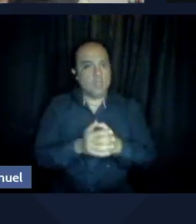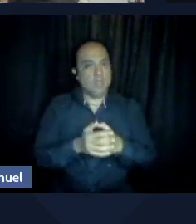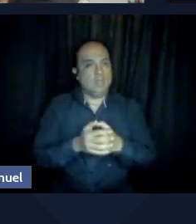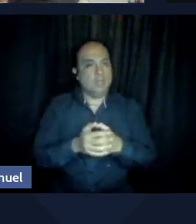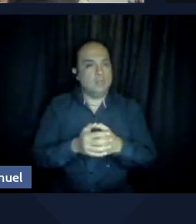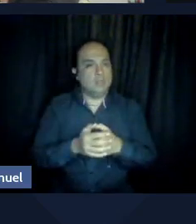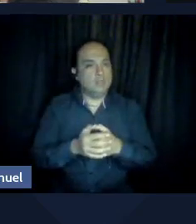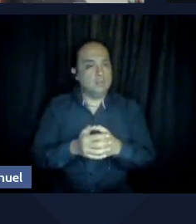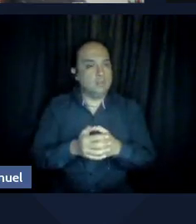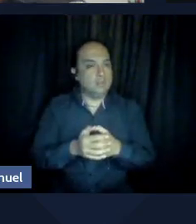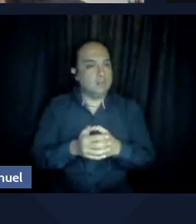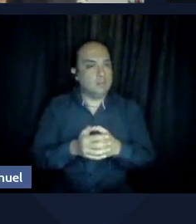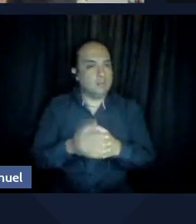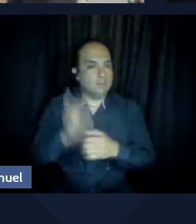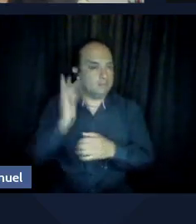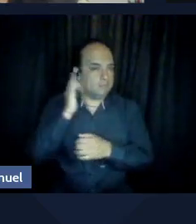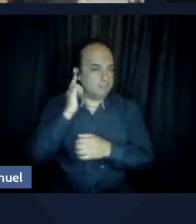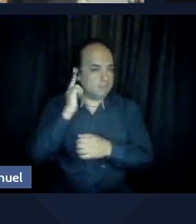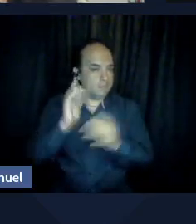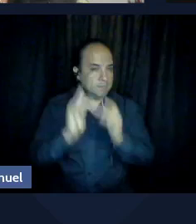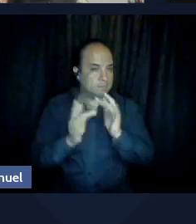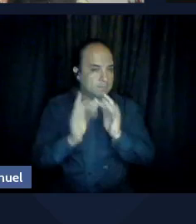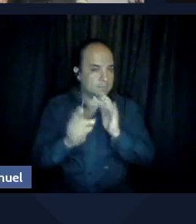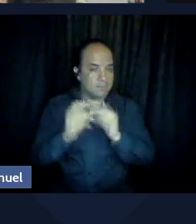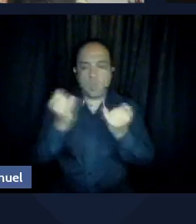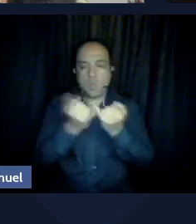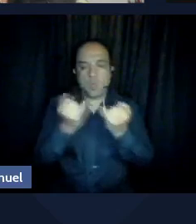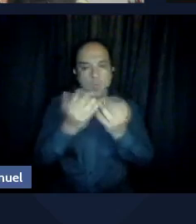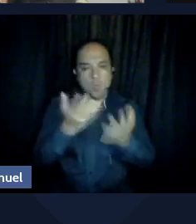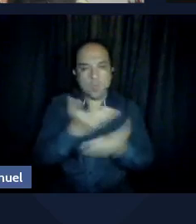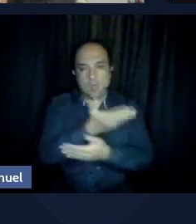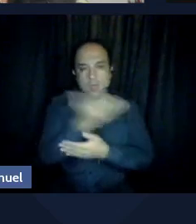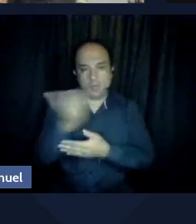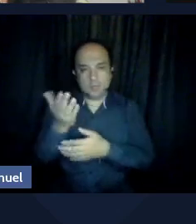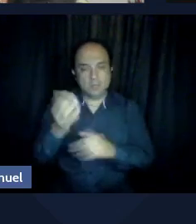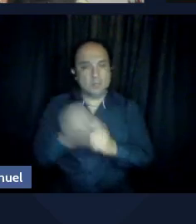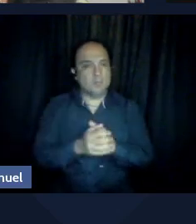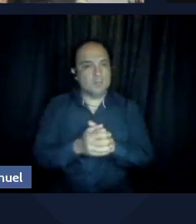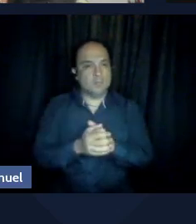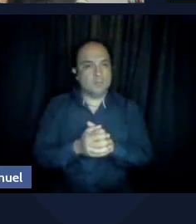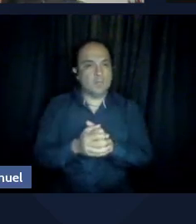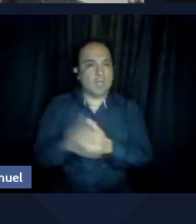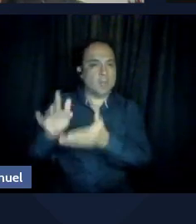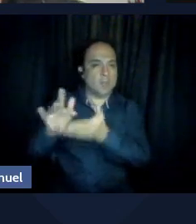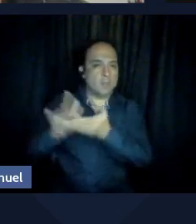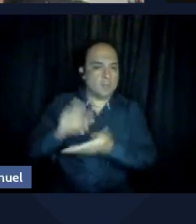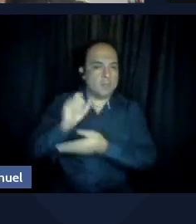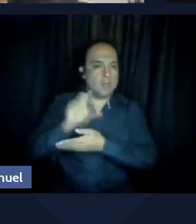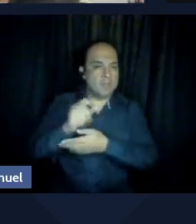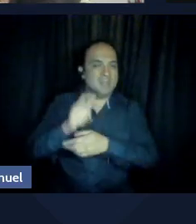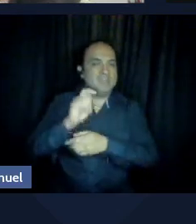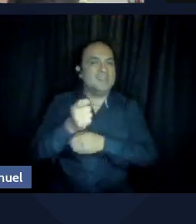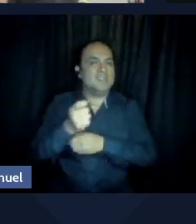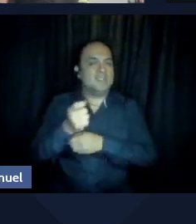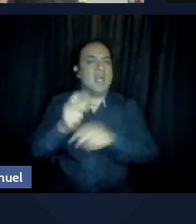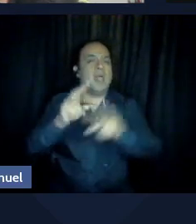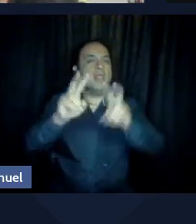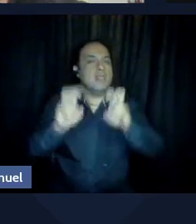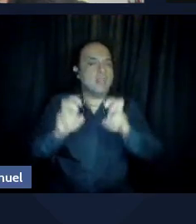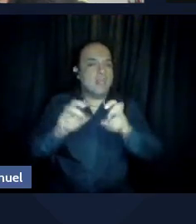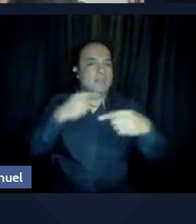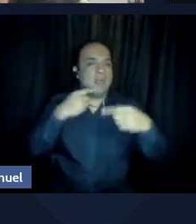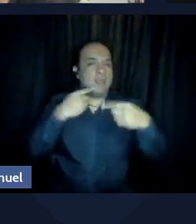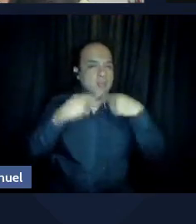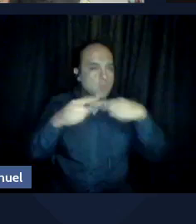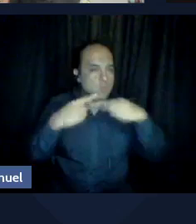Bueno, pues de igual con Rebeca Celón, que bueno, pues nos apoya y se vuelve una plática, una charla